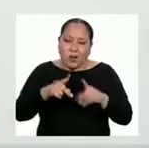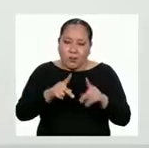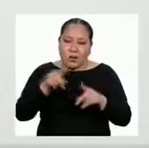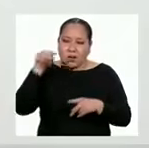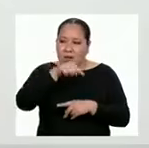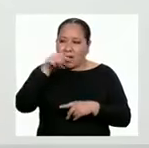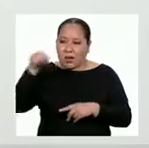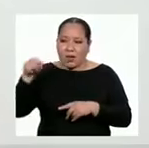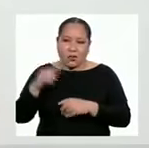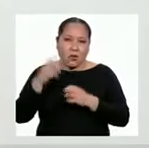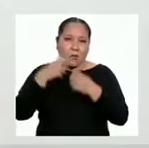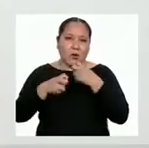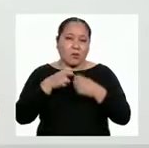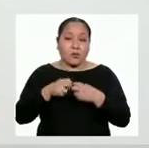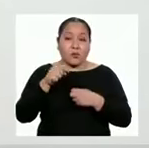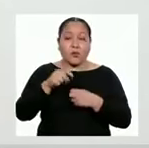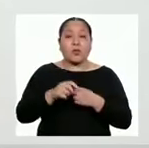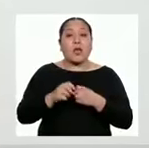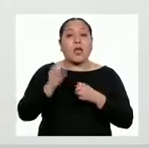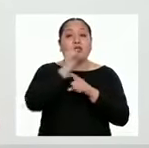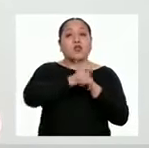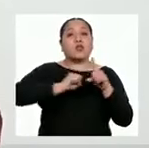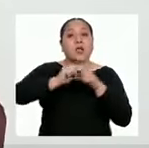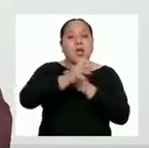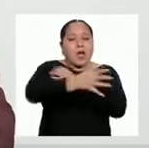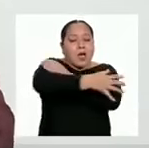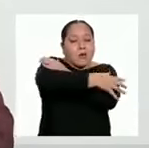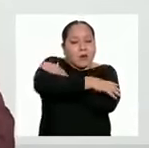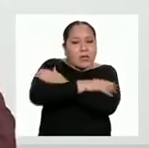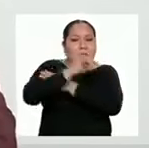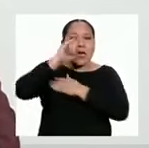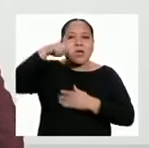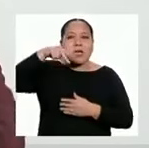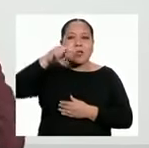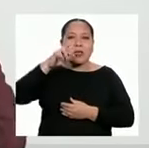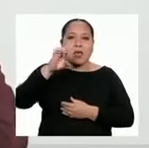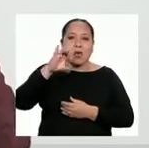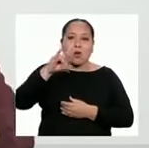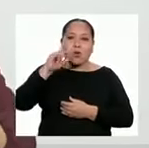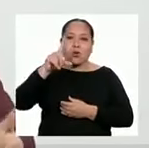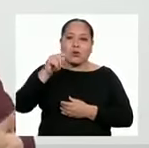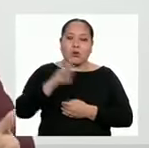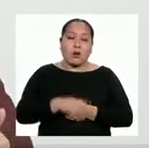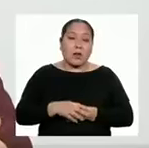que abraza su interculturalidad es una sociedad, sin dudas,